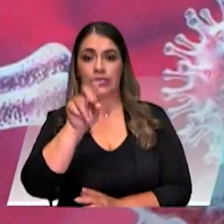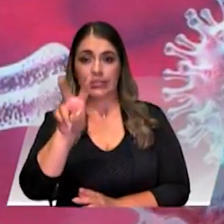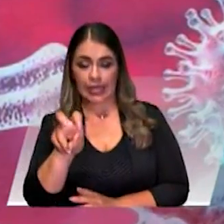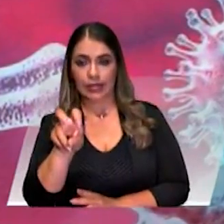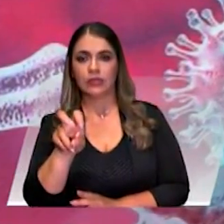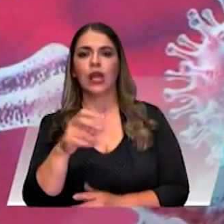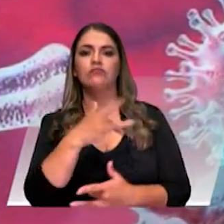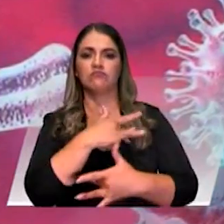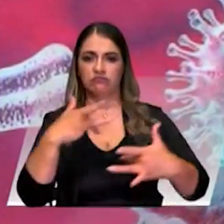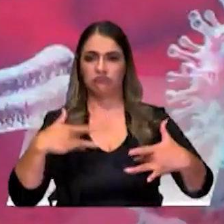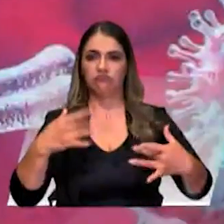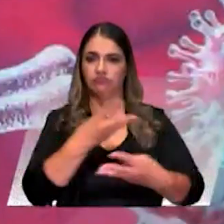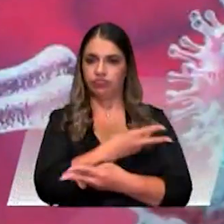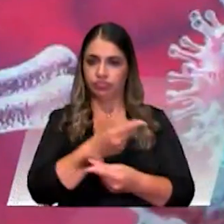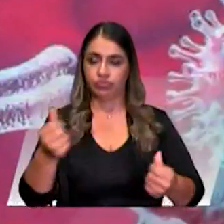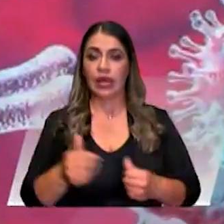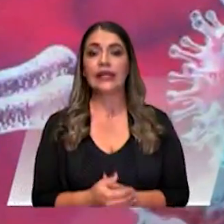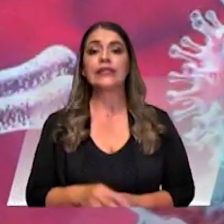847.467 ya se recuperaron.